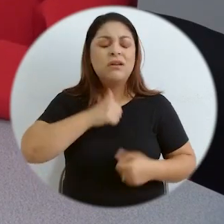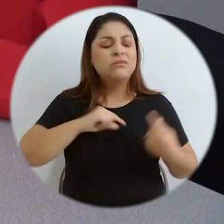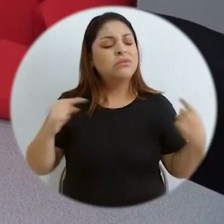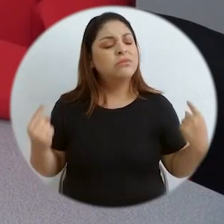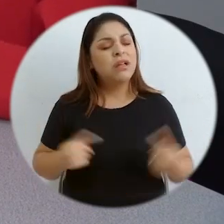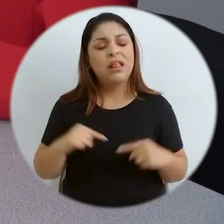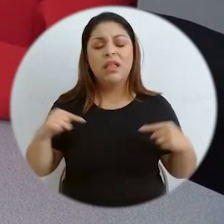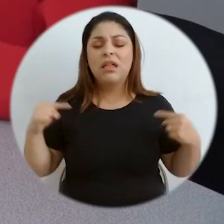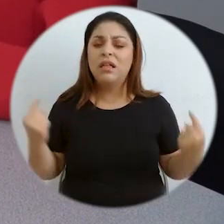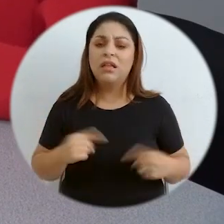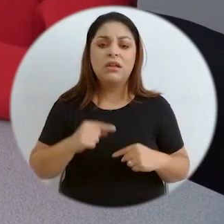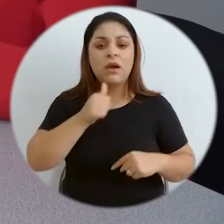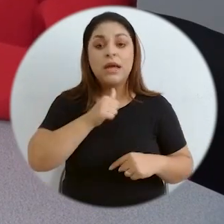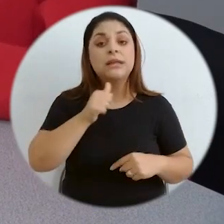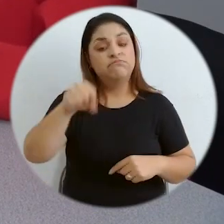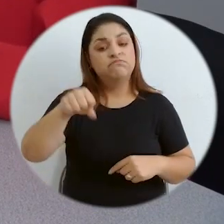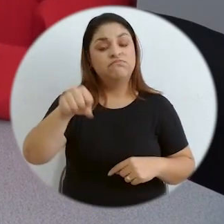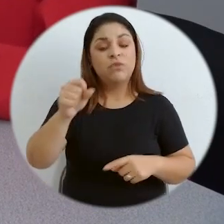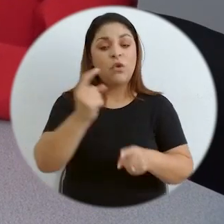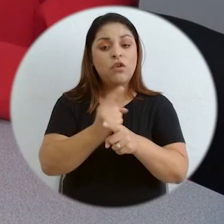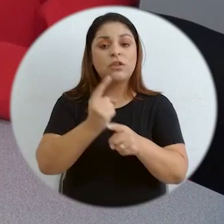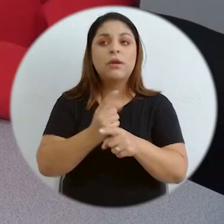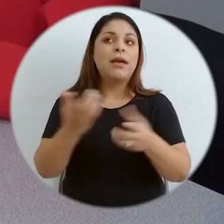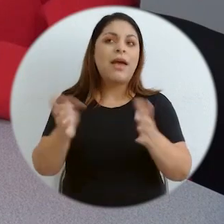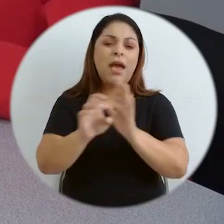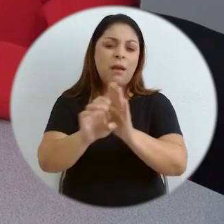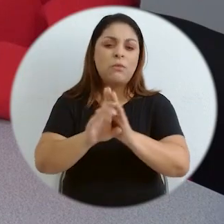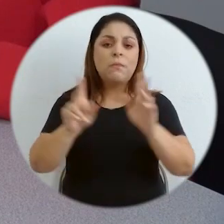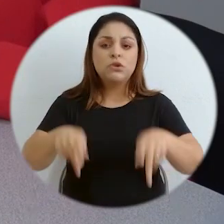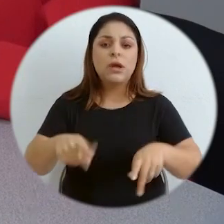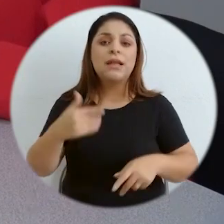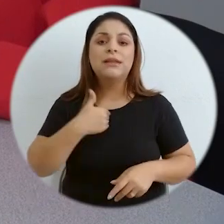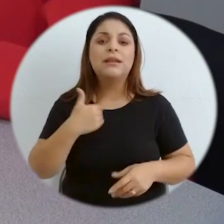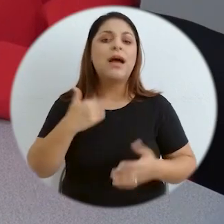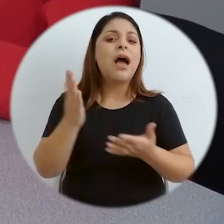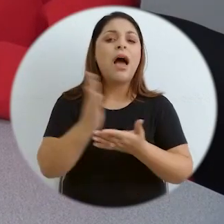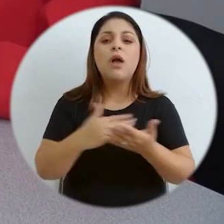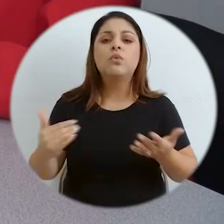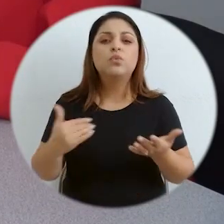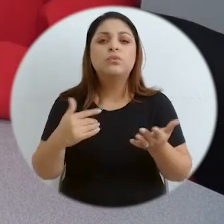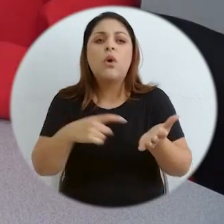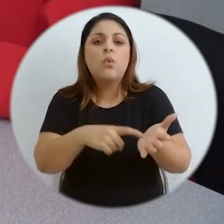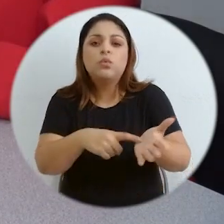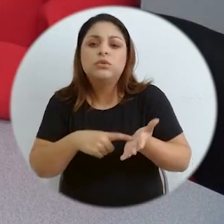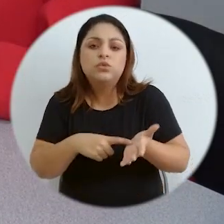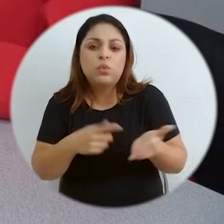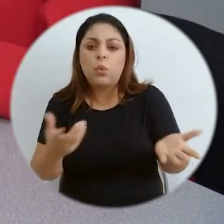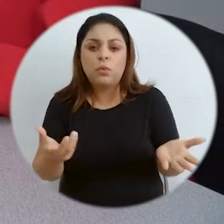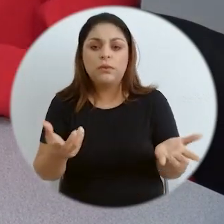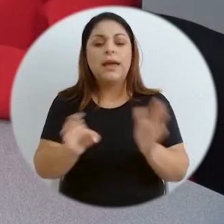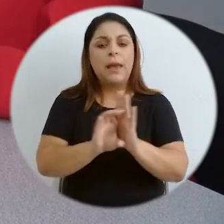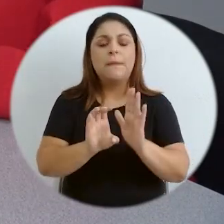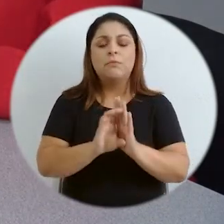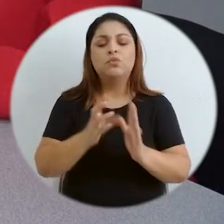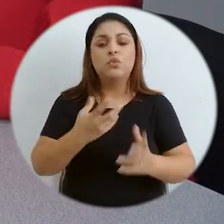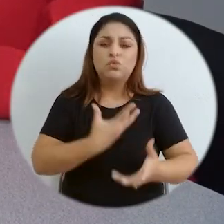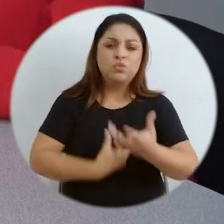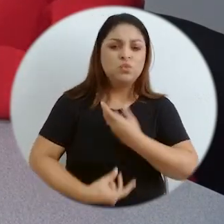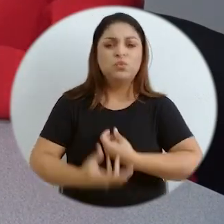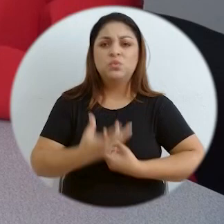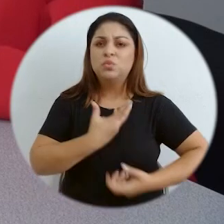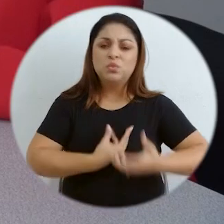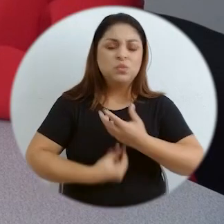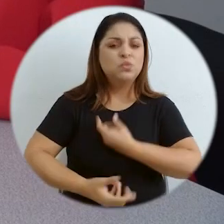Sí, claro, también se ha visto que en personas que tienen una condición, especialmente donde hay sufrimiento, donde hay